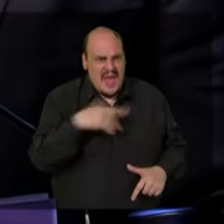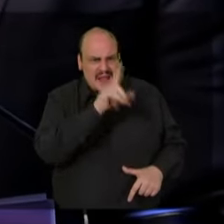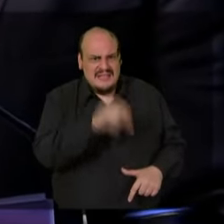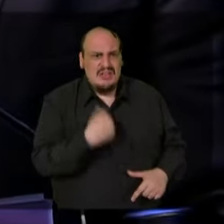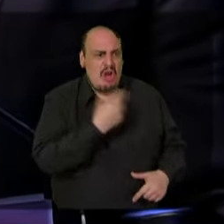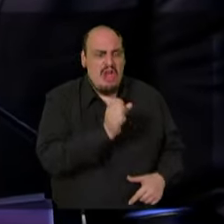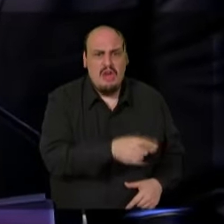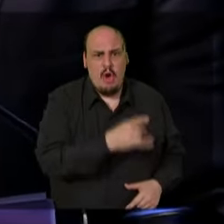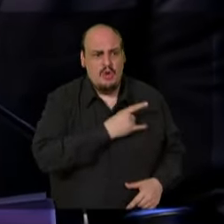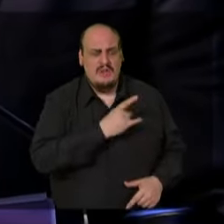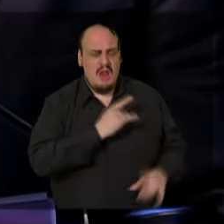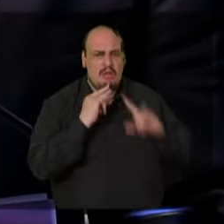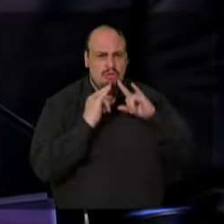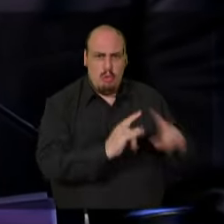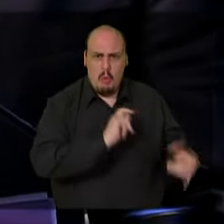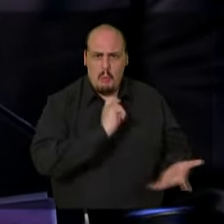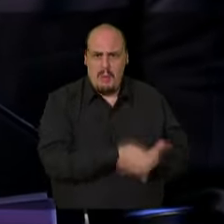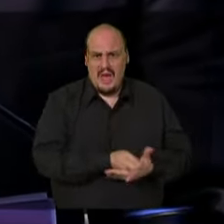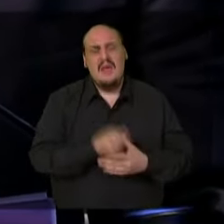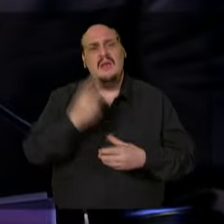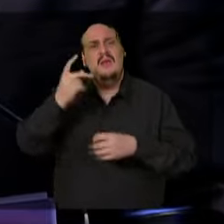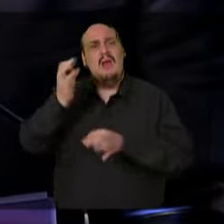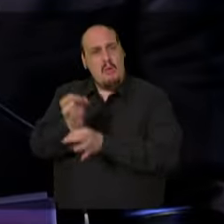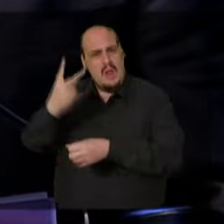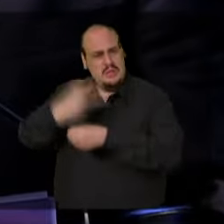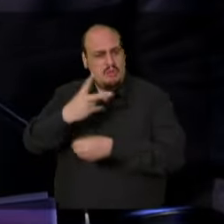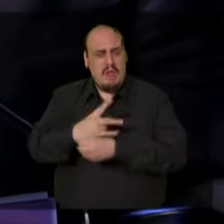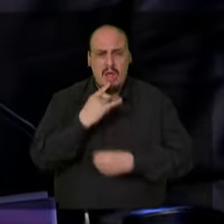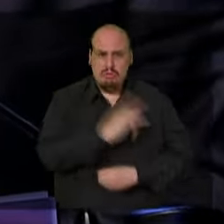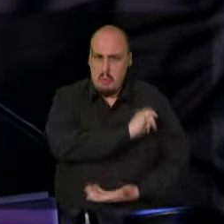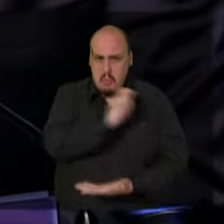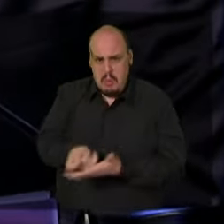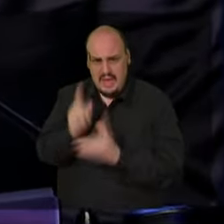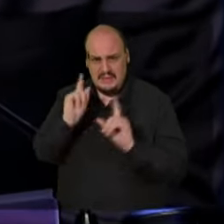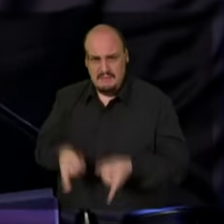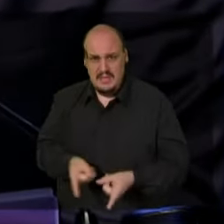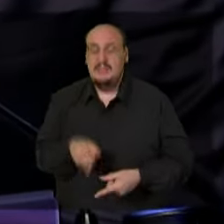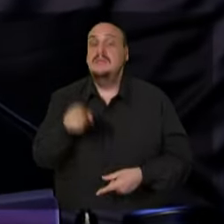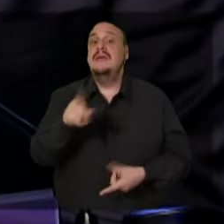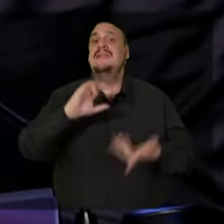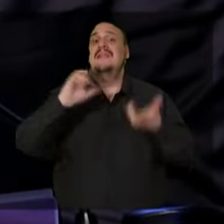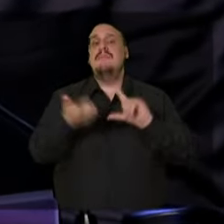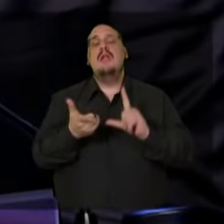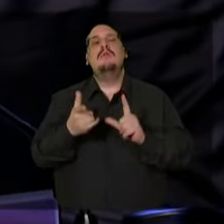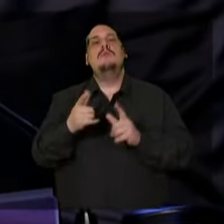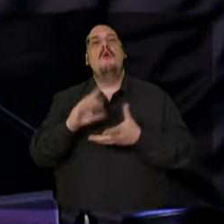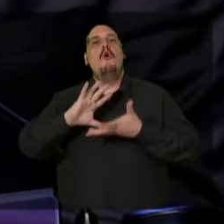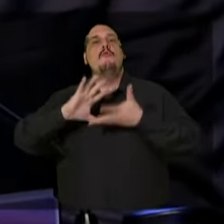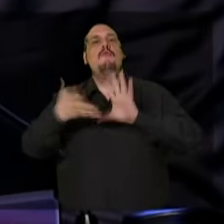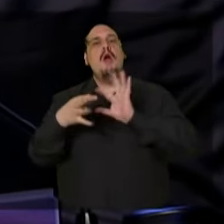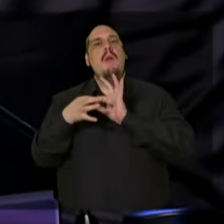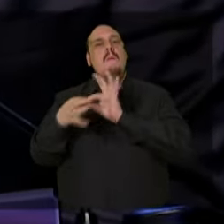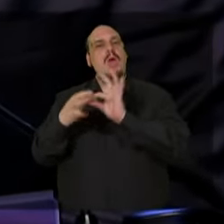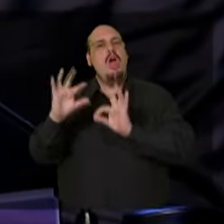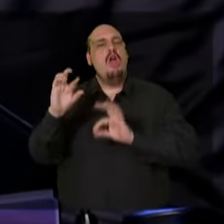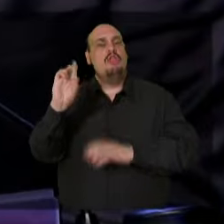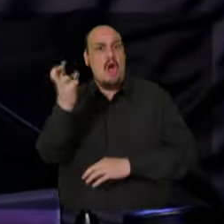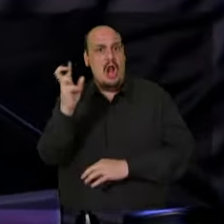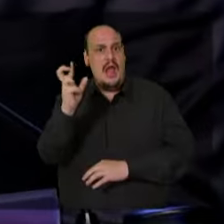la universidad y la escuela secundaria. Milei plantea un modelo de dolarización que solo 3 países tienen en el